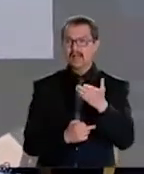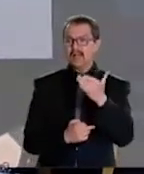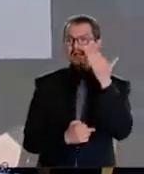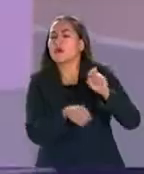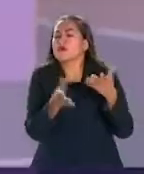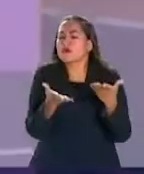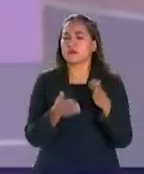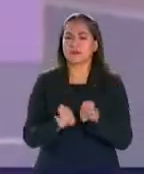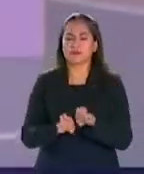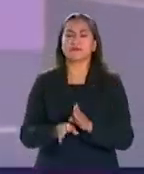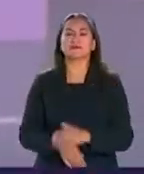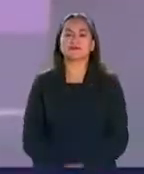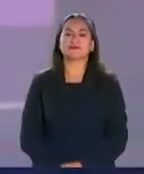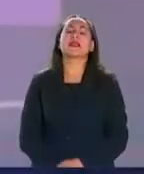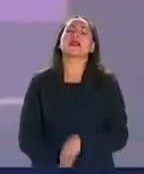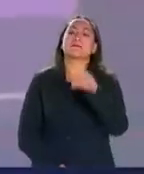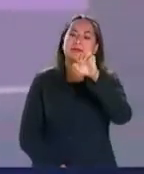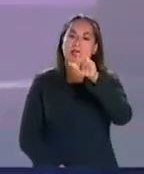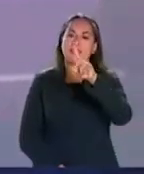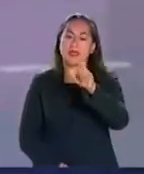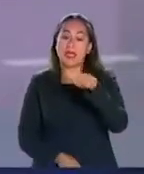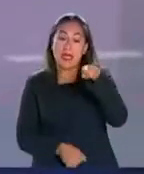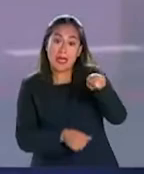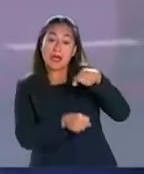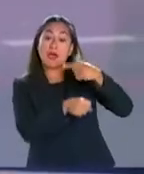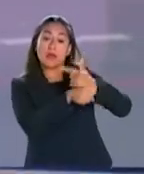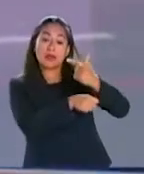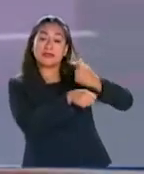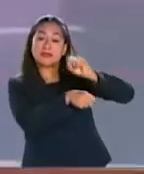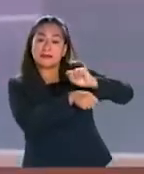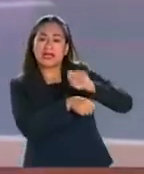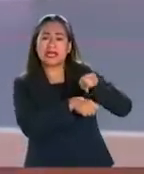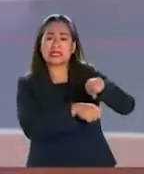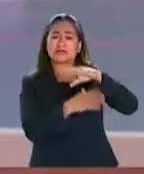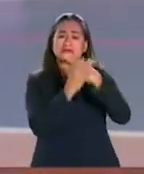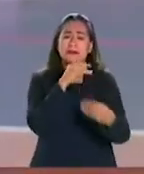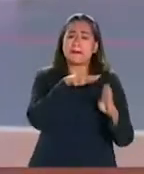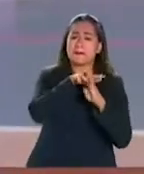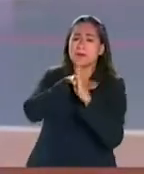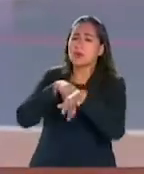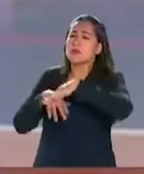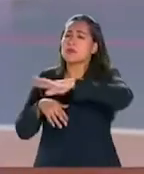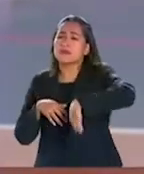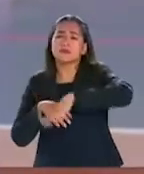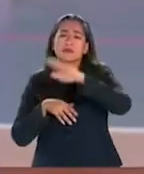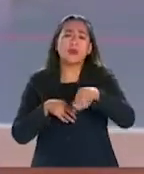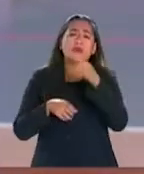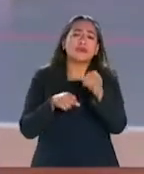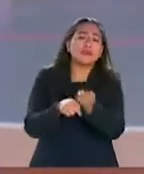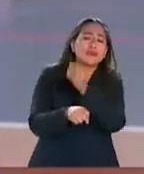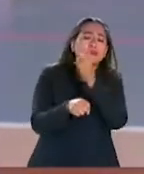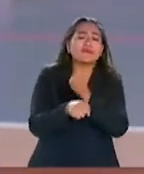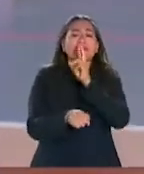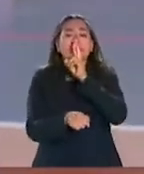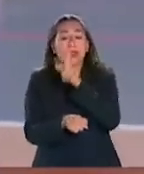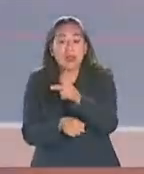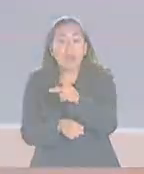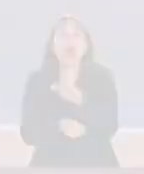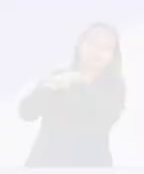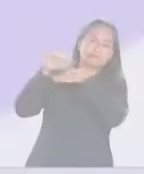empleo, servicios de salud, créditos, se reincorporen a la sociedad y trabajará con abogados para que se les reubique.